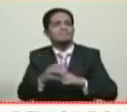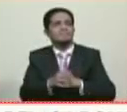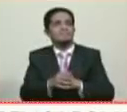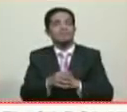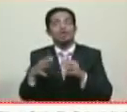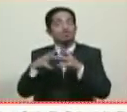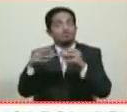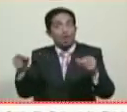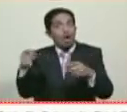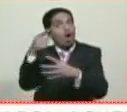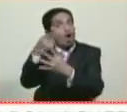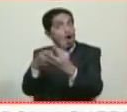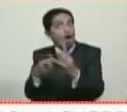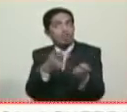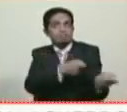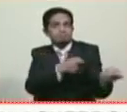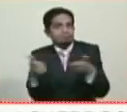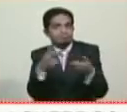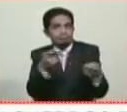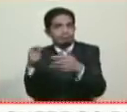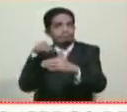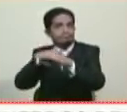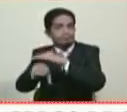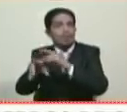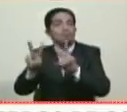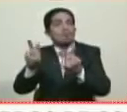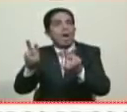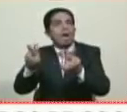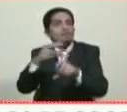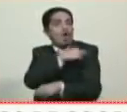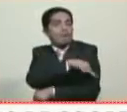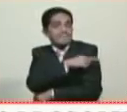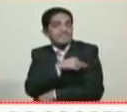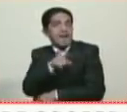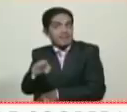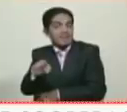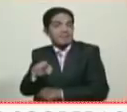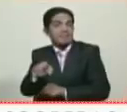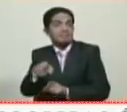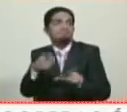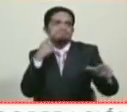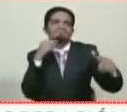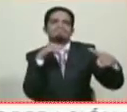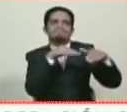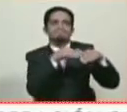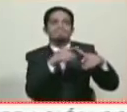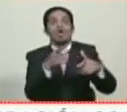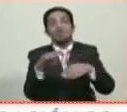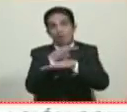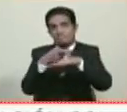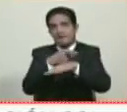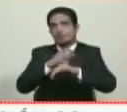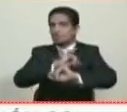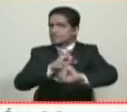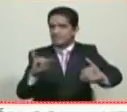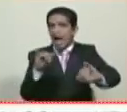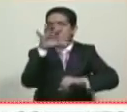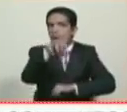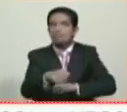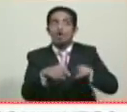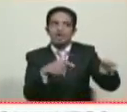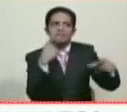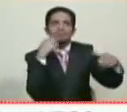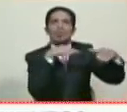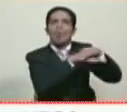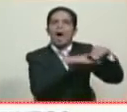equipos para dotar esos nuevos hospitales y esa nueva unidad de diálisis se habían adquirido por el Estado y estaban allí para